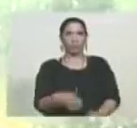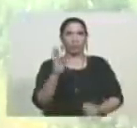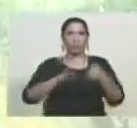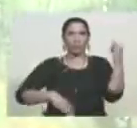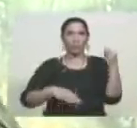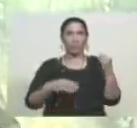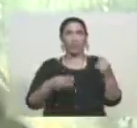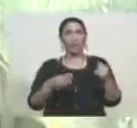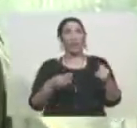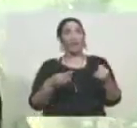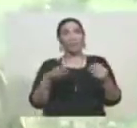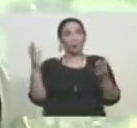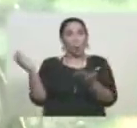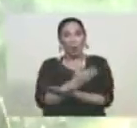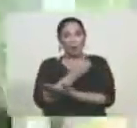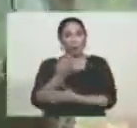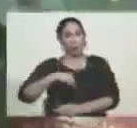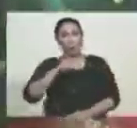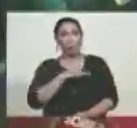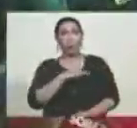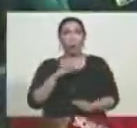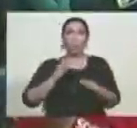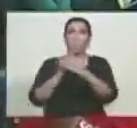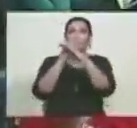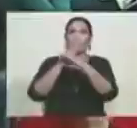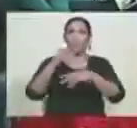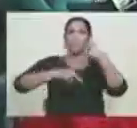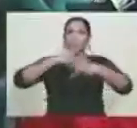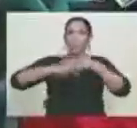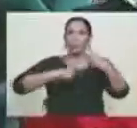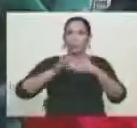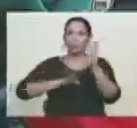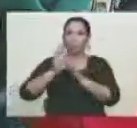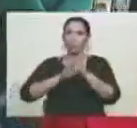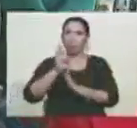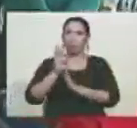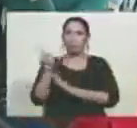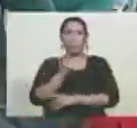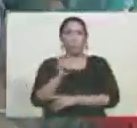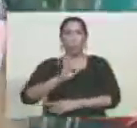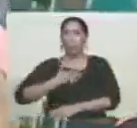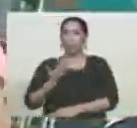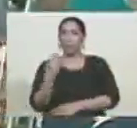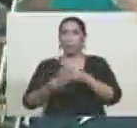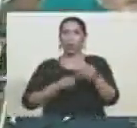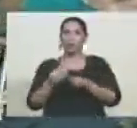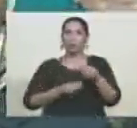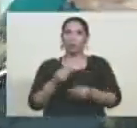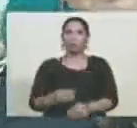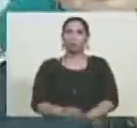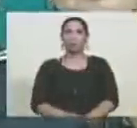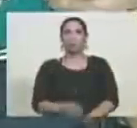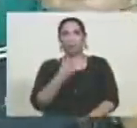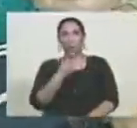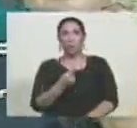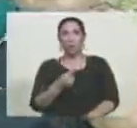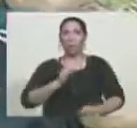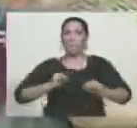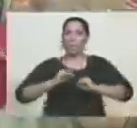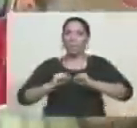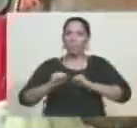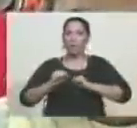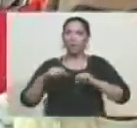impide producir. Eso no lo podemos hacer. Y se lo digo porque los